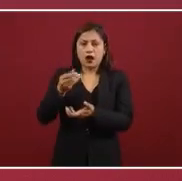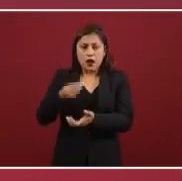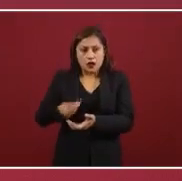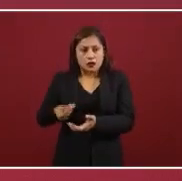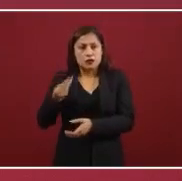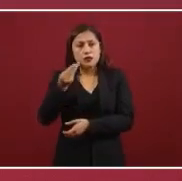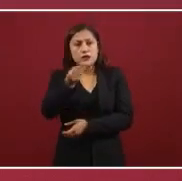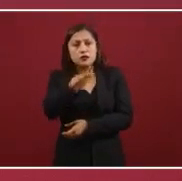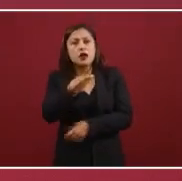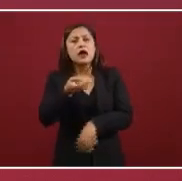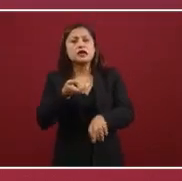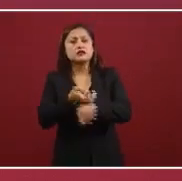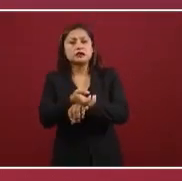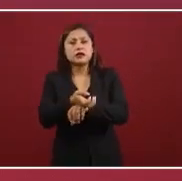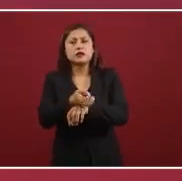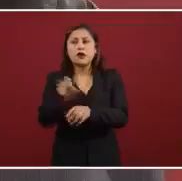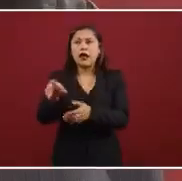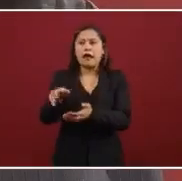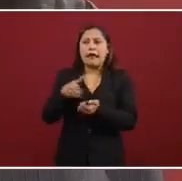pueblos.